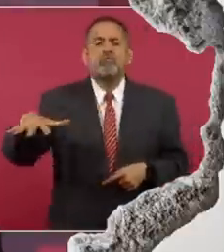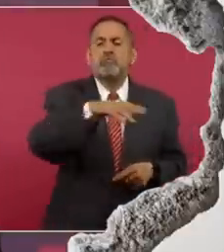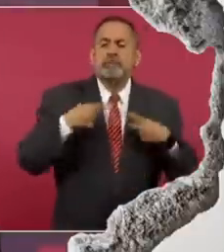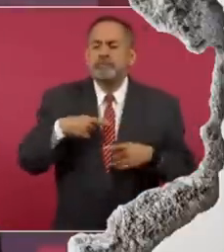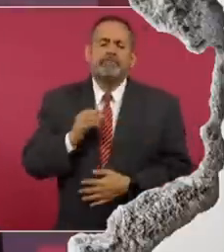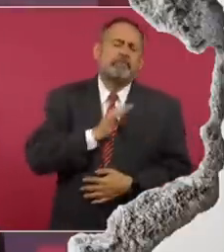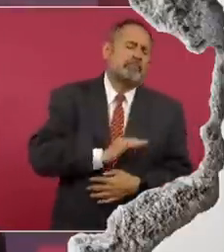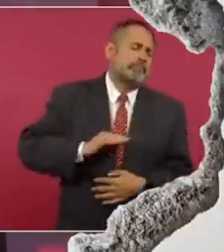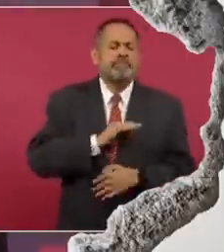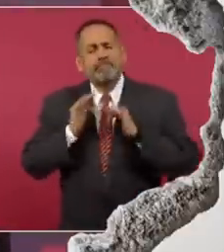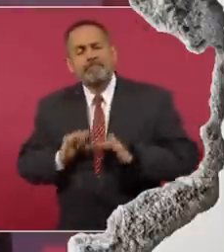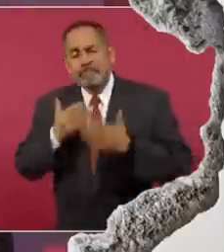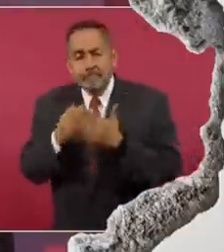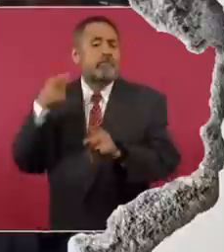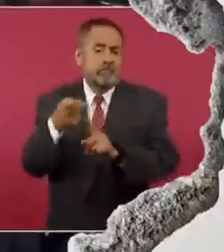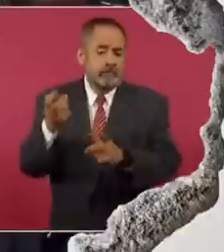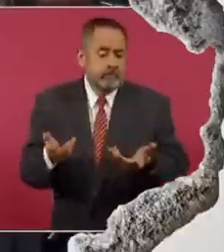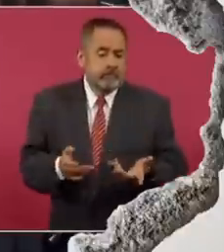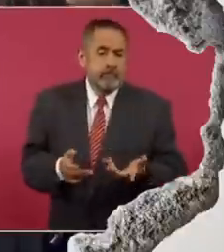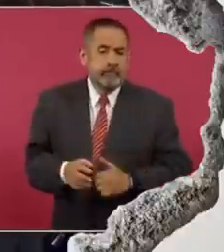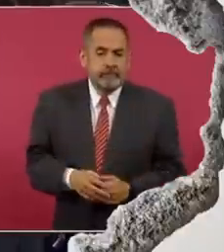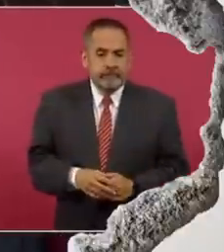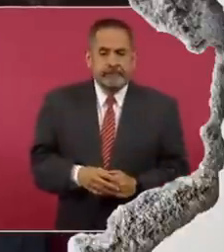felicidad del pueblo. Entonces, no